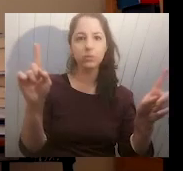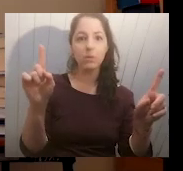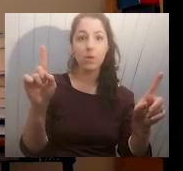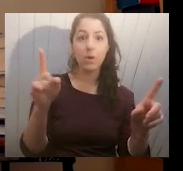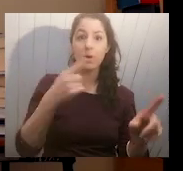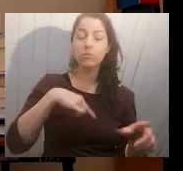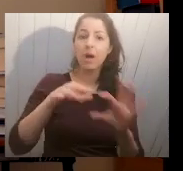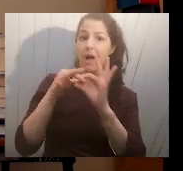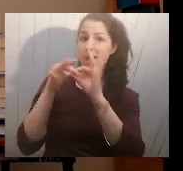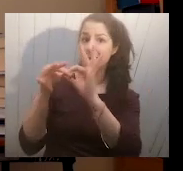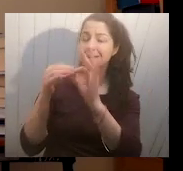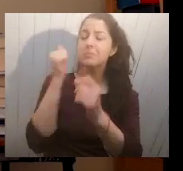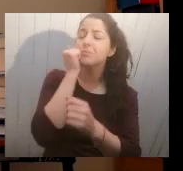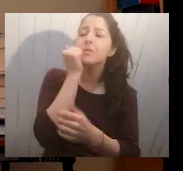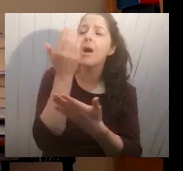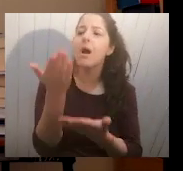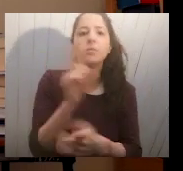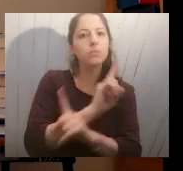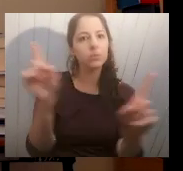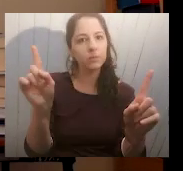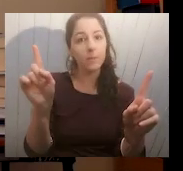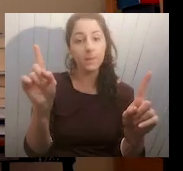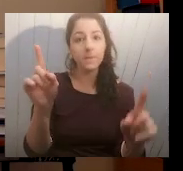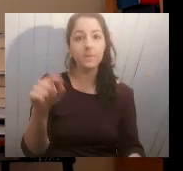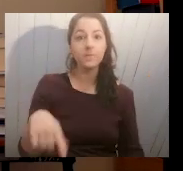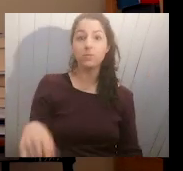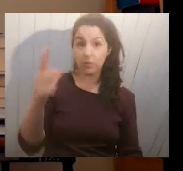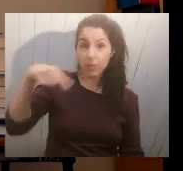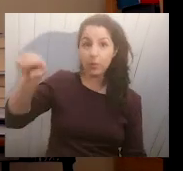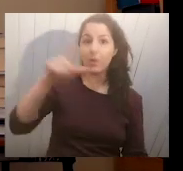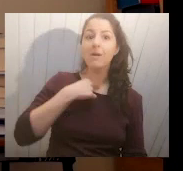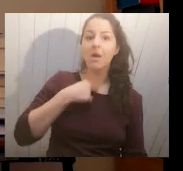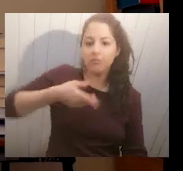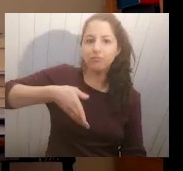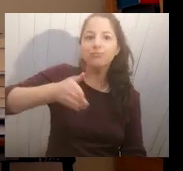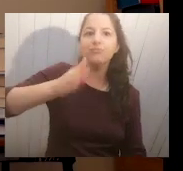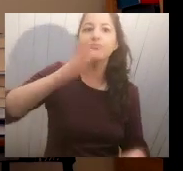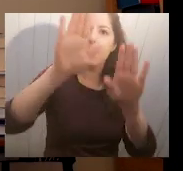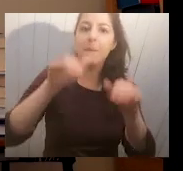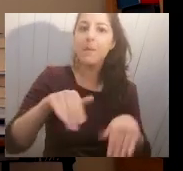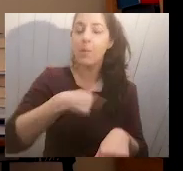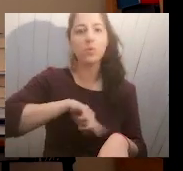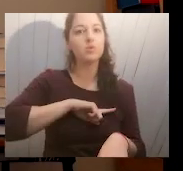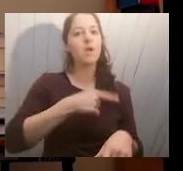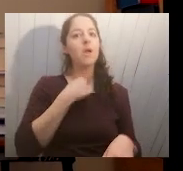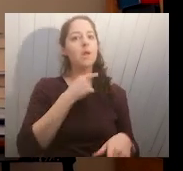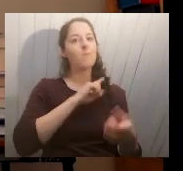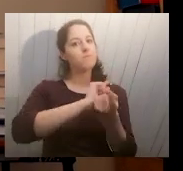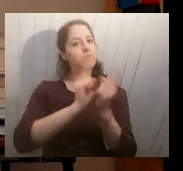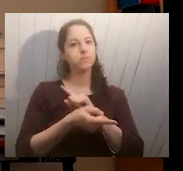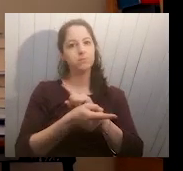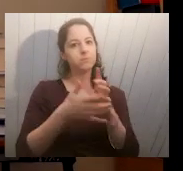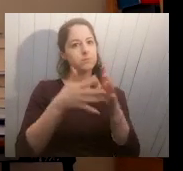endeudadas, ni agradecemos acto alguno de caridad. Los precarizadores quieren mantener lo que existe, nosotros